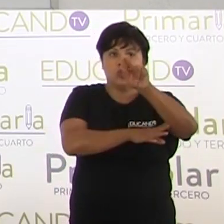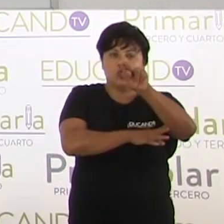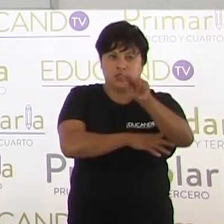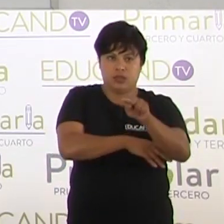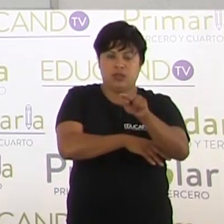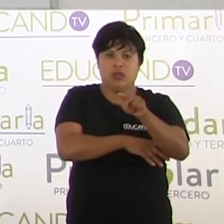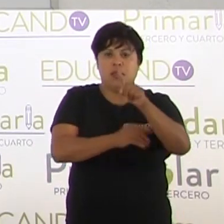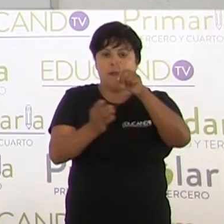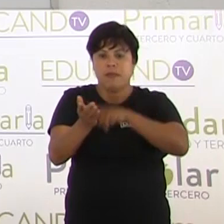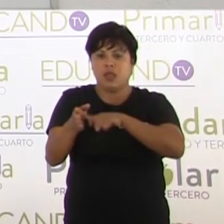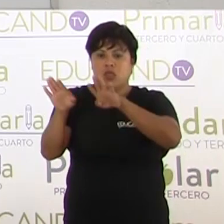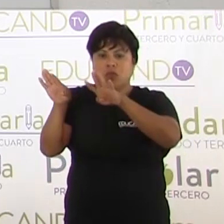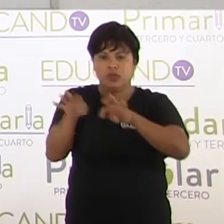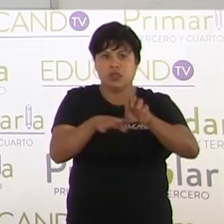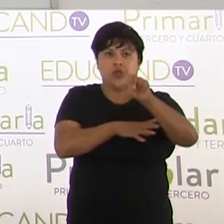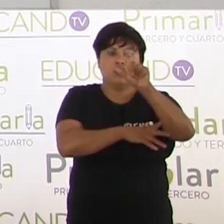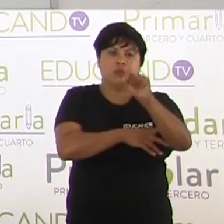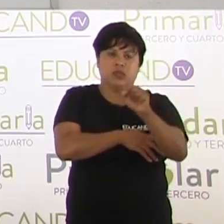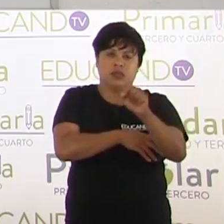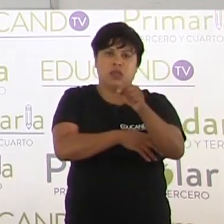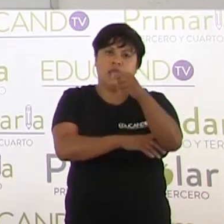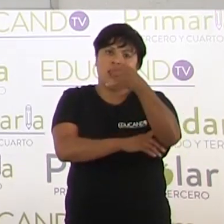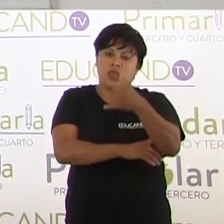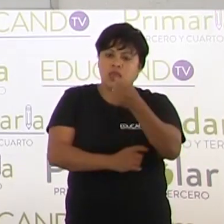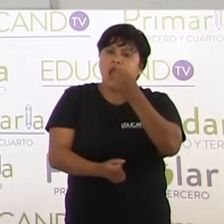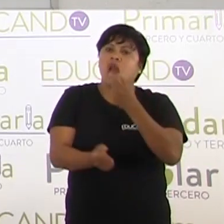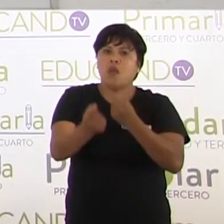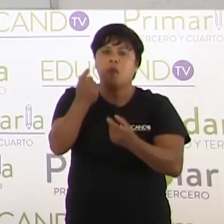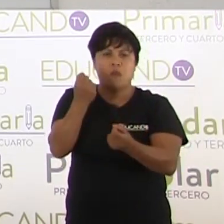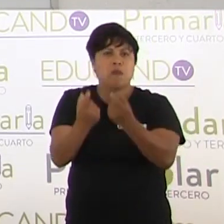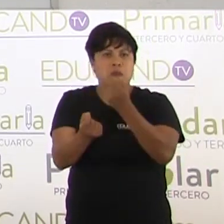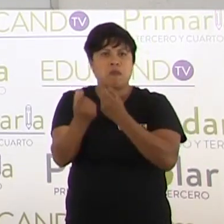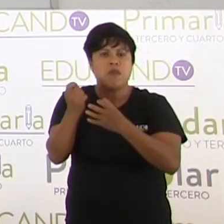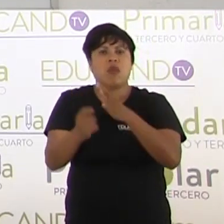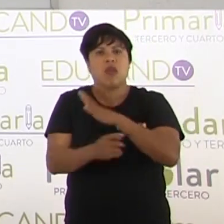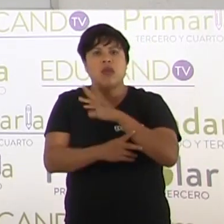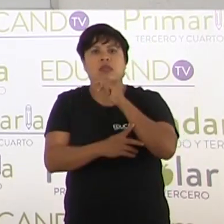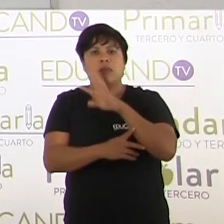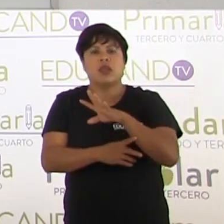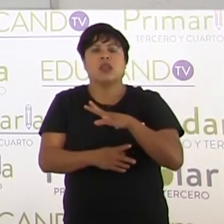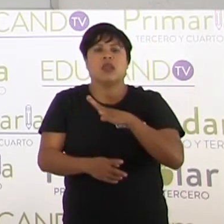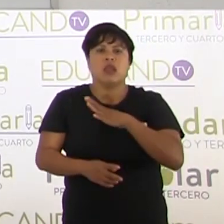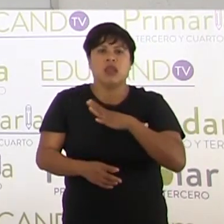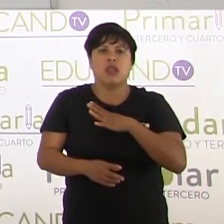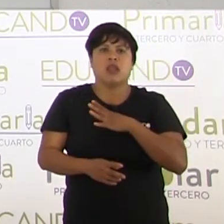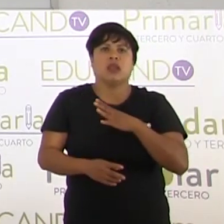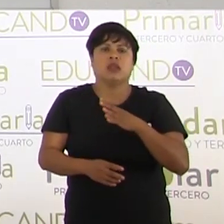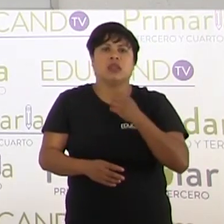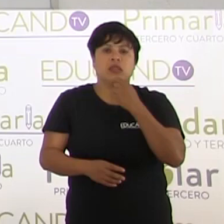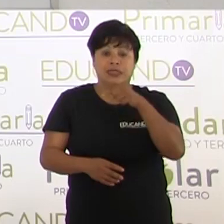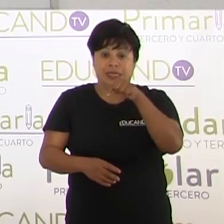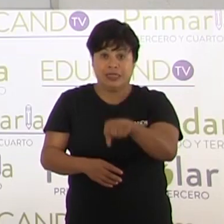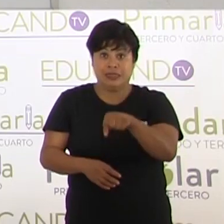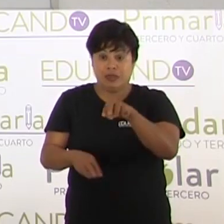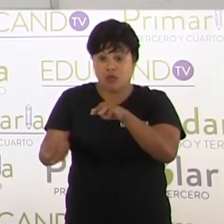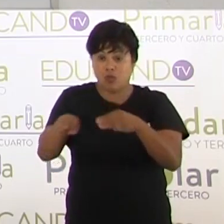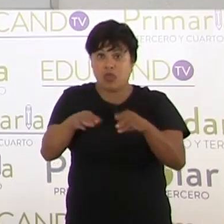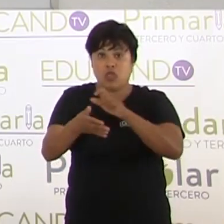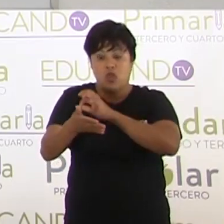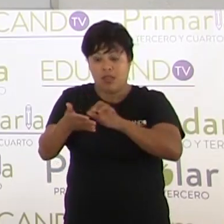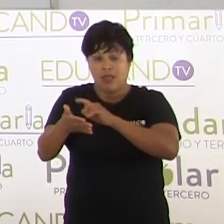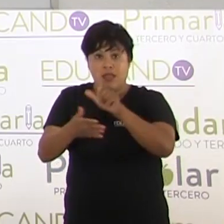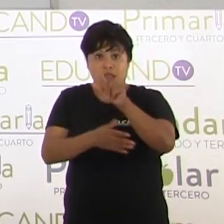1880, 1920, y algunos van a sostener que este movimiento